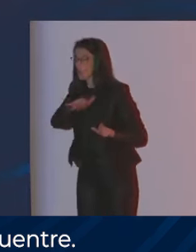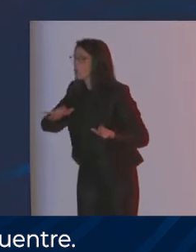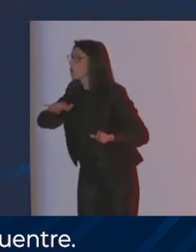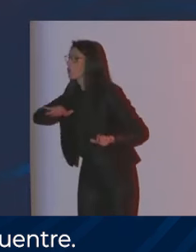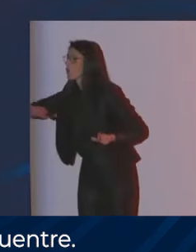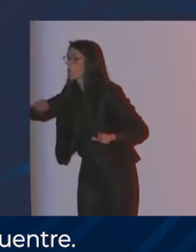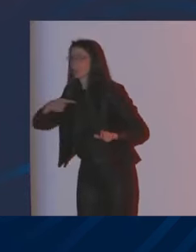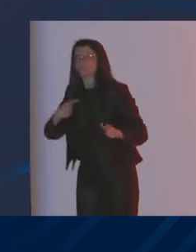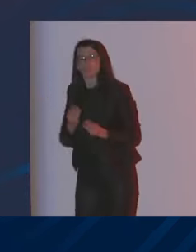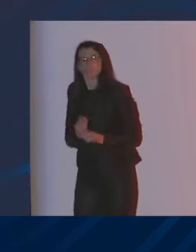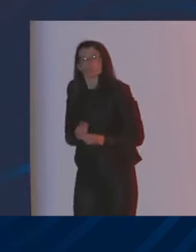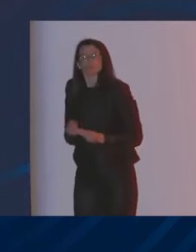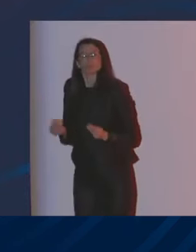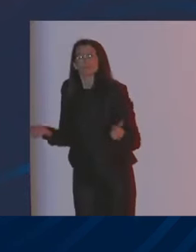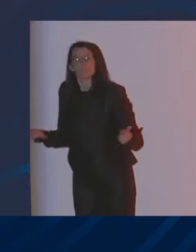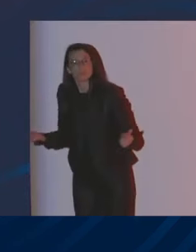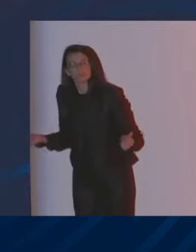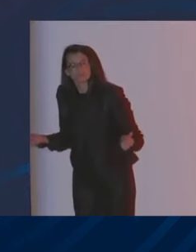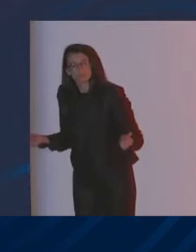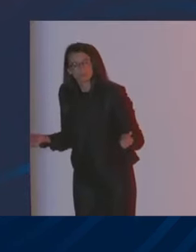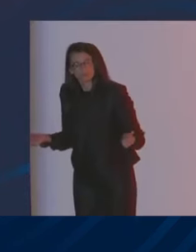encuentre.